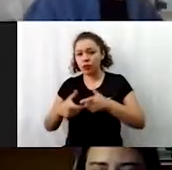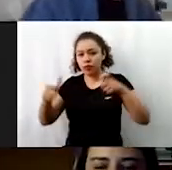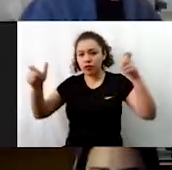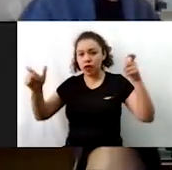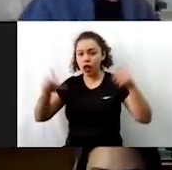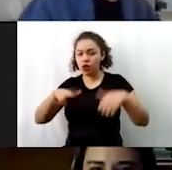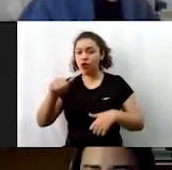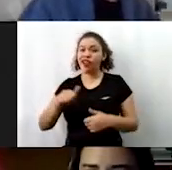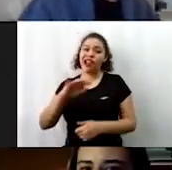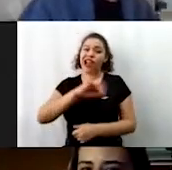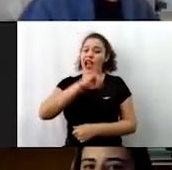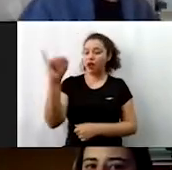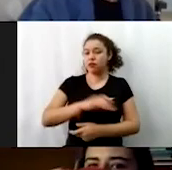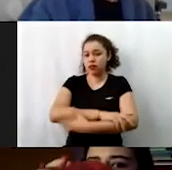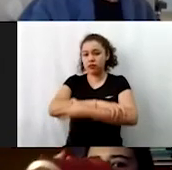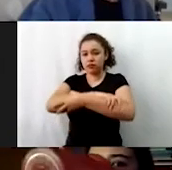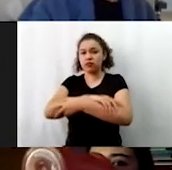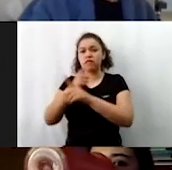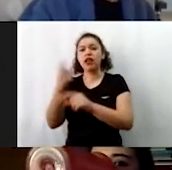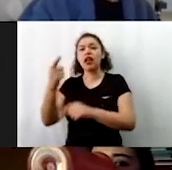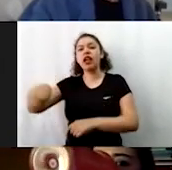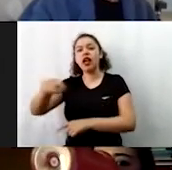Se dedicaron más bien a